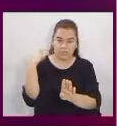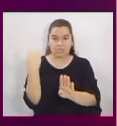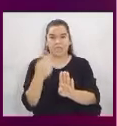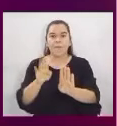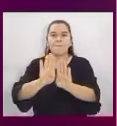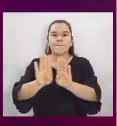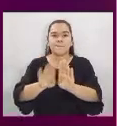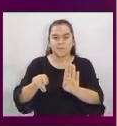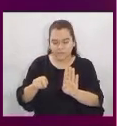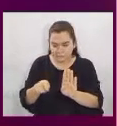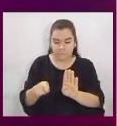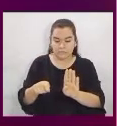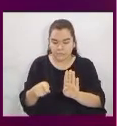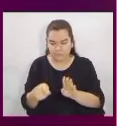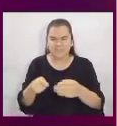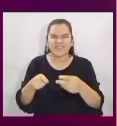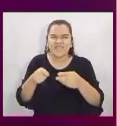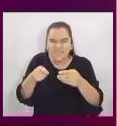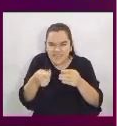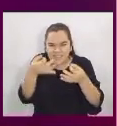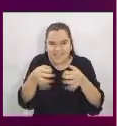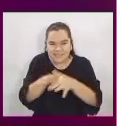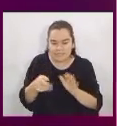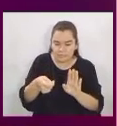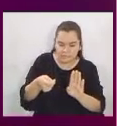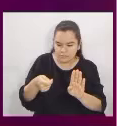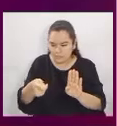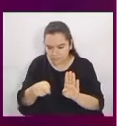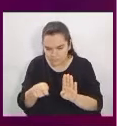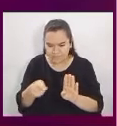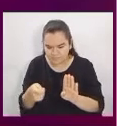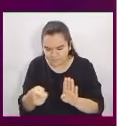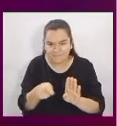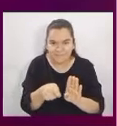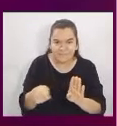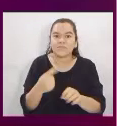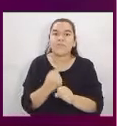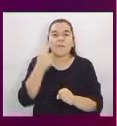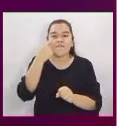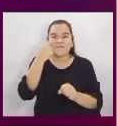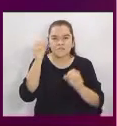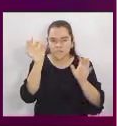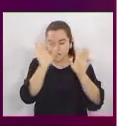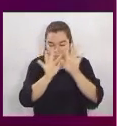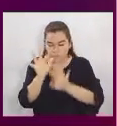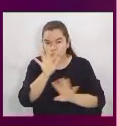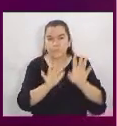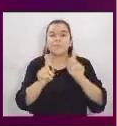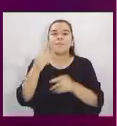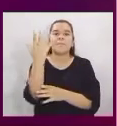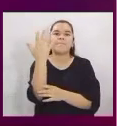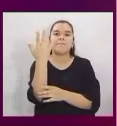una ingesta de alcohol considerable, en el agujero de la cerradura y no invocarle, porque no solamente tenemos afectada